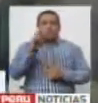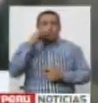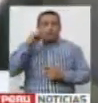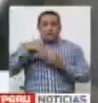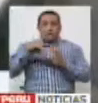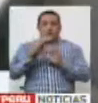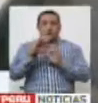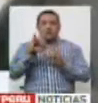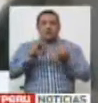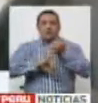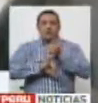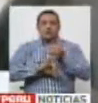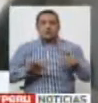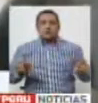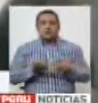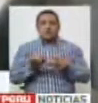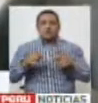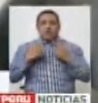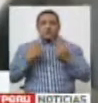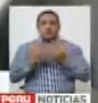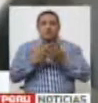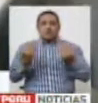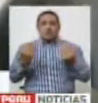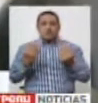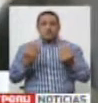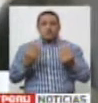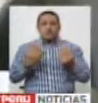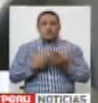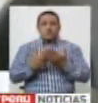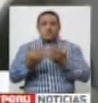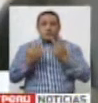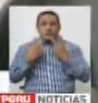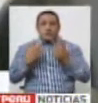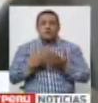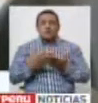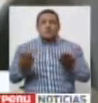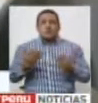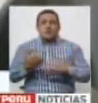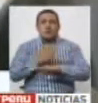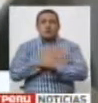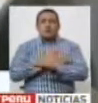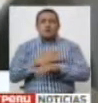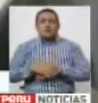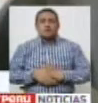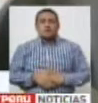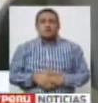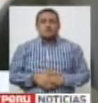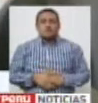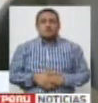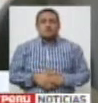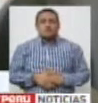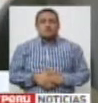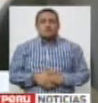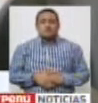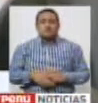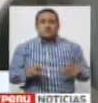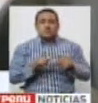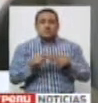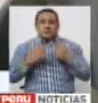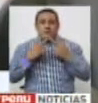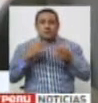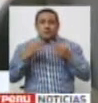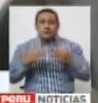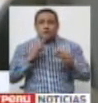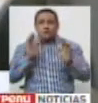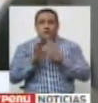de 49 años, residente en Yurimaguas, que inició la enfermedad en febrero y se ha confirmado